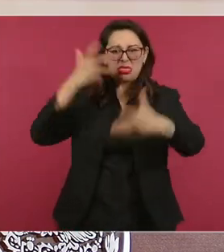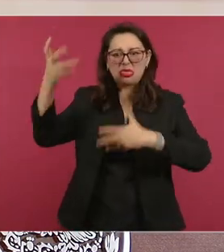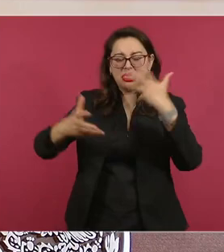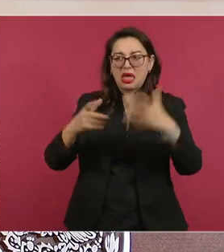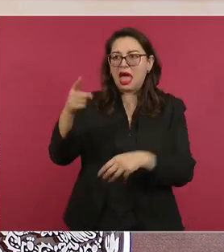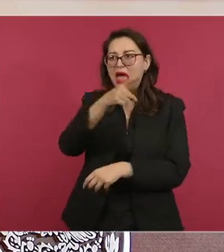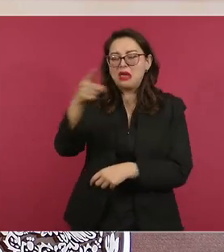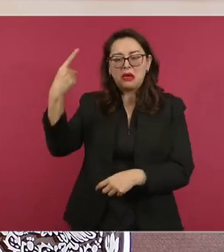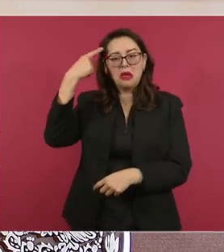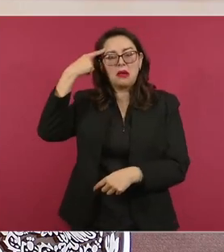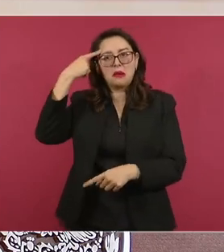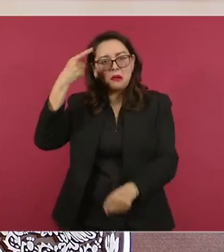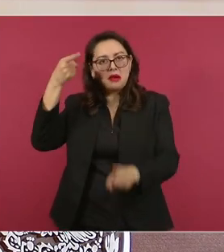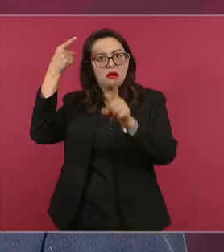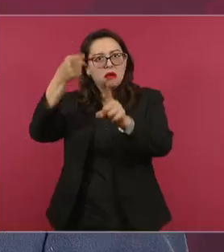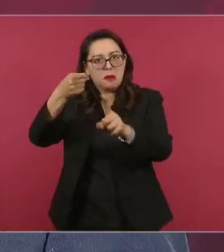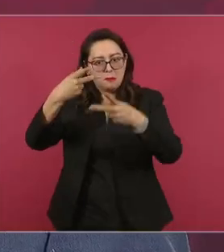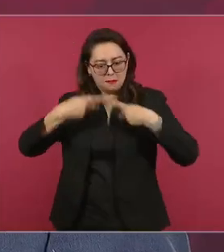gente.